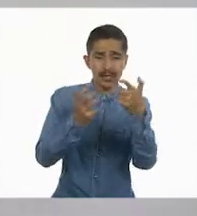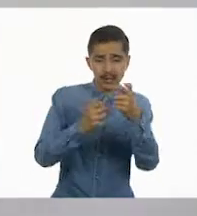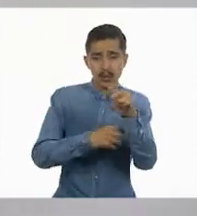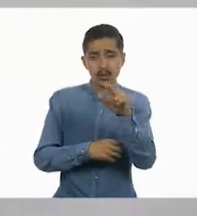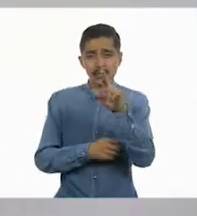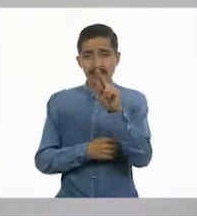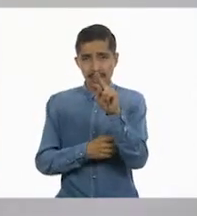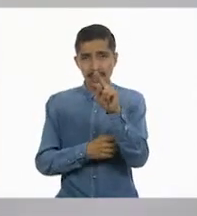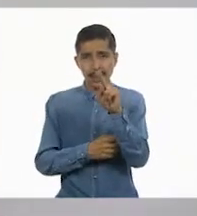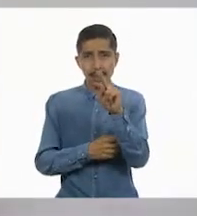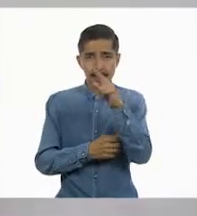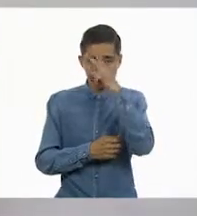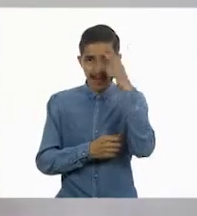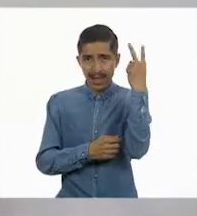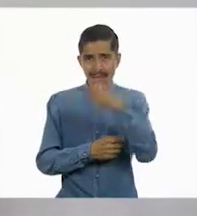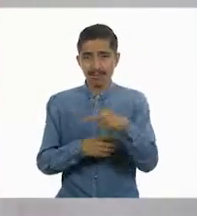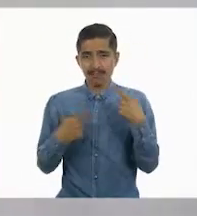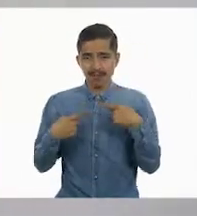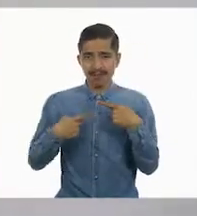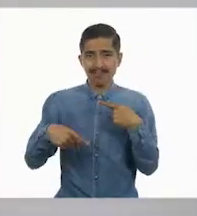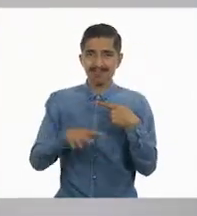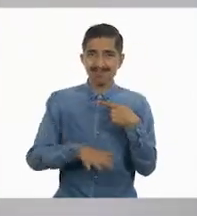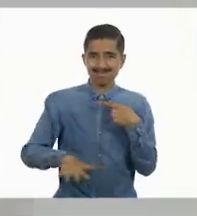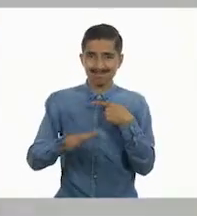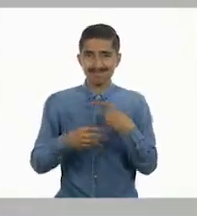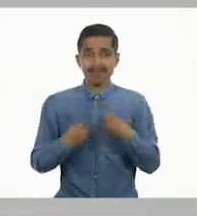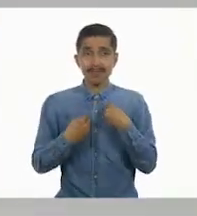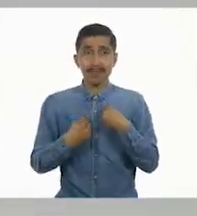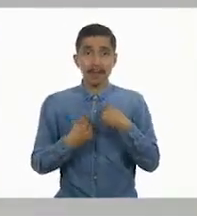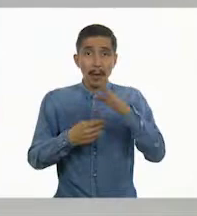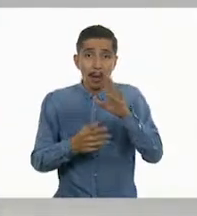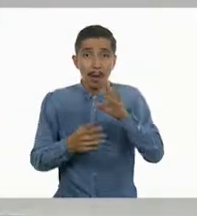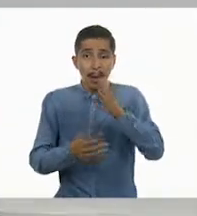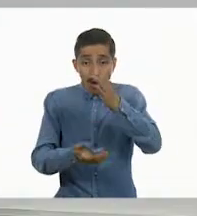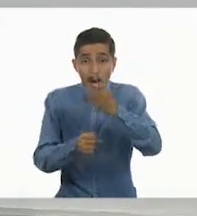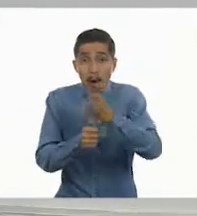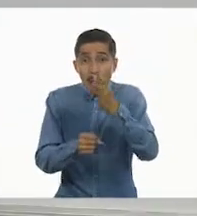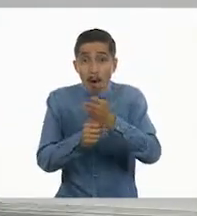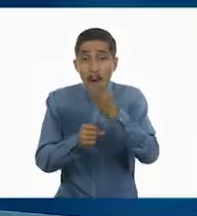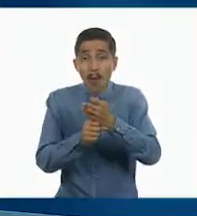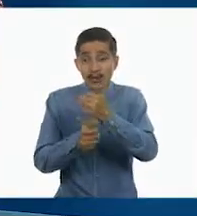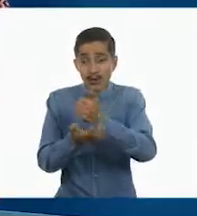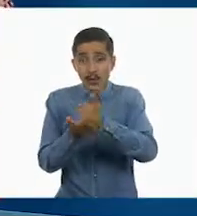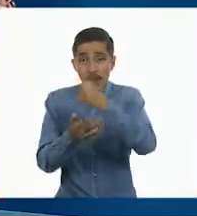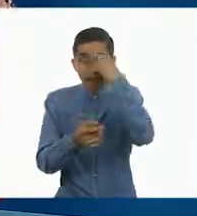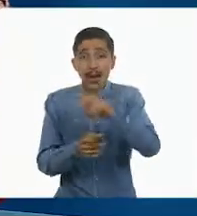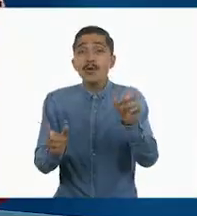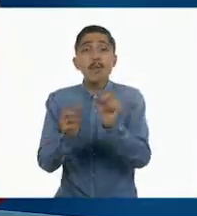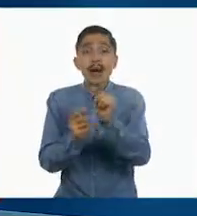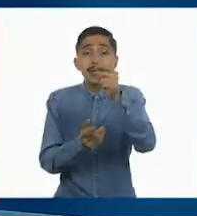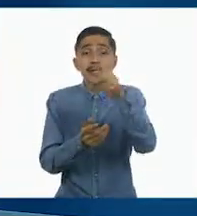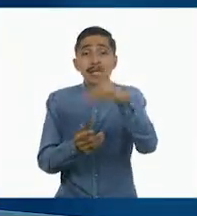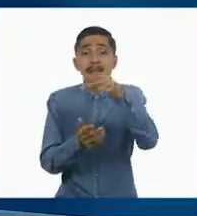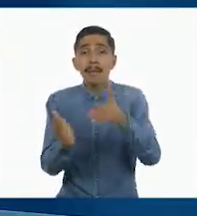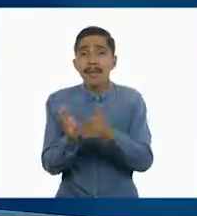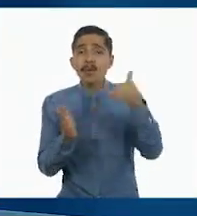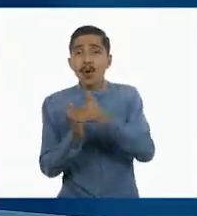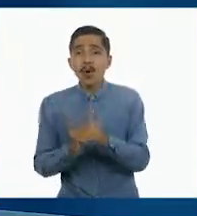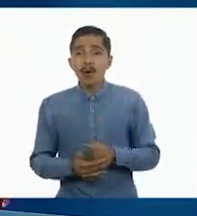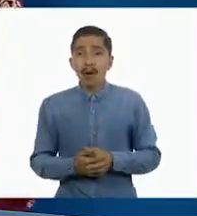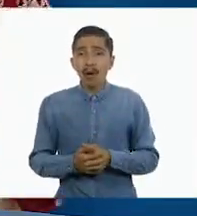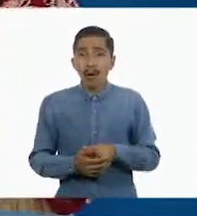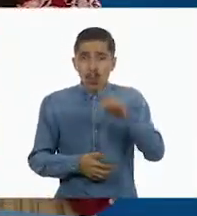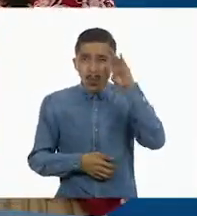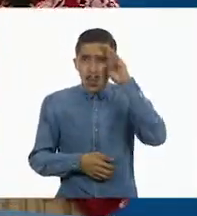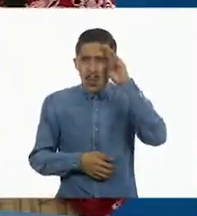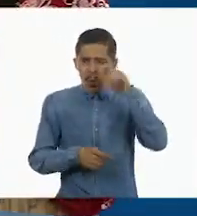14.334.780 mexicanos. Creo que hoy nada más en la Ciudad de México y zona conurbada tenemos 13 millones. Imagínense cuánto ha